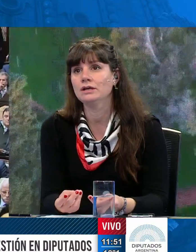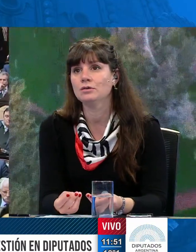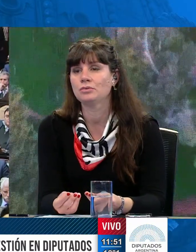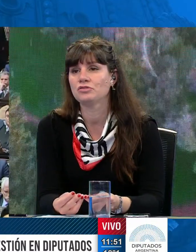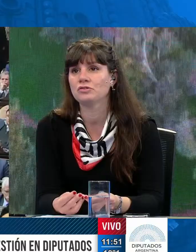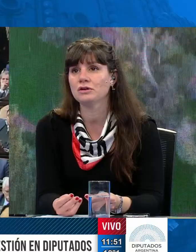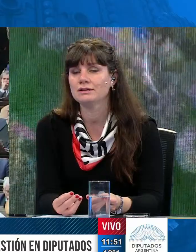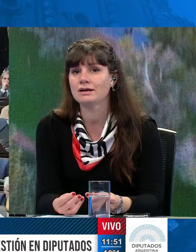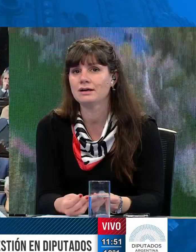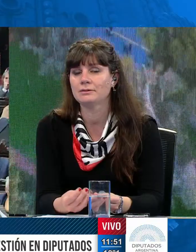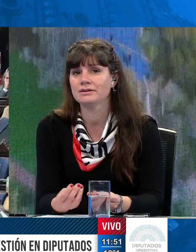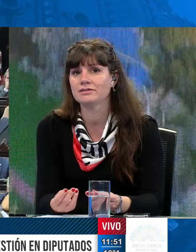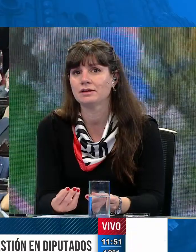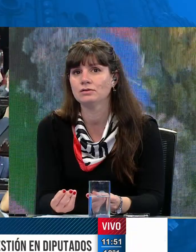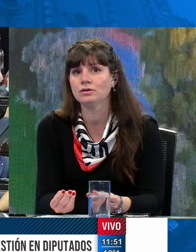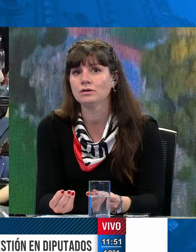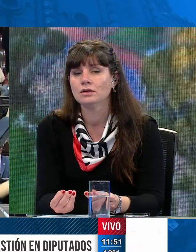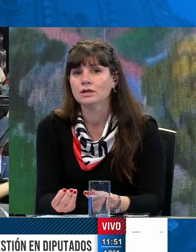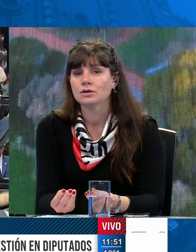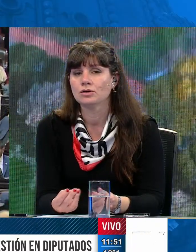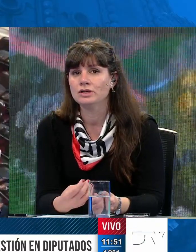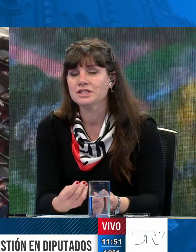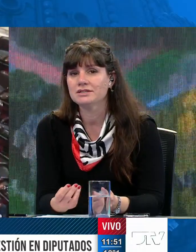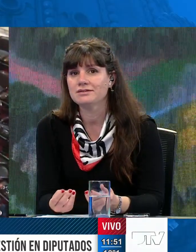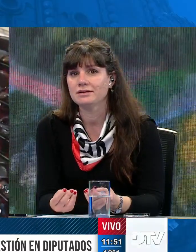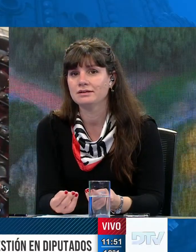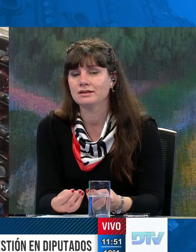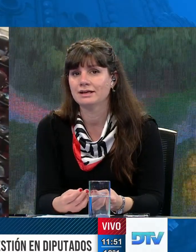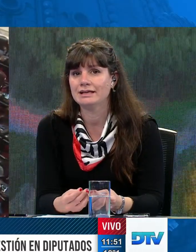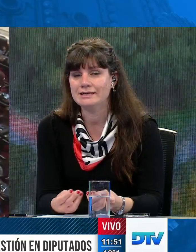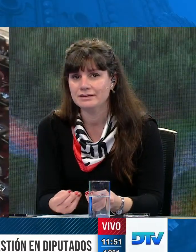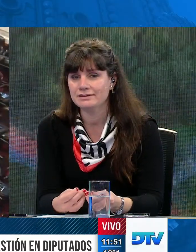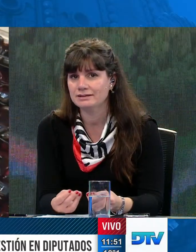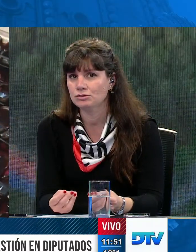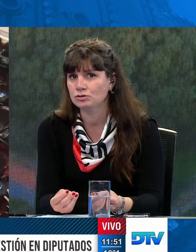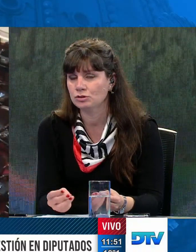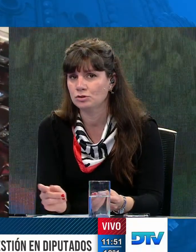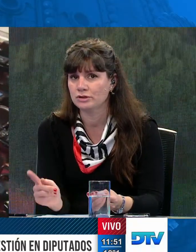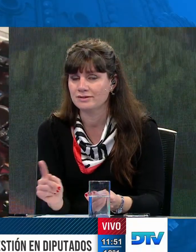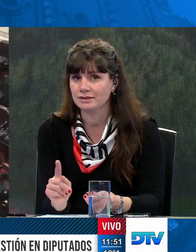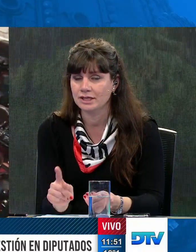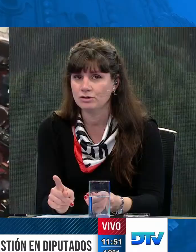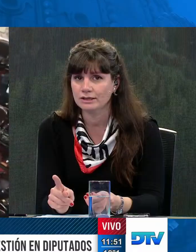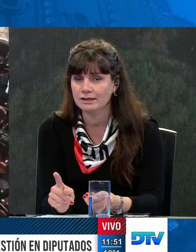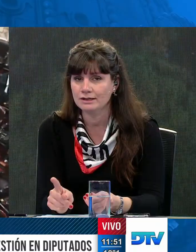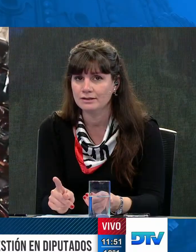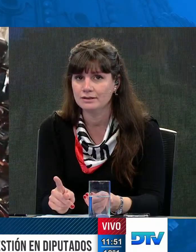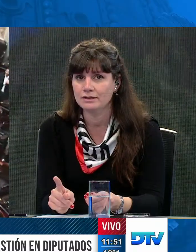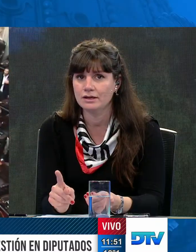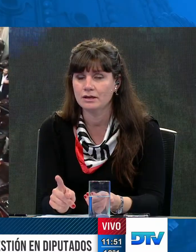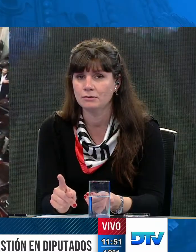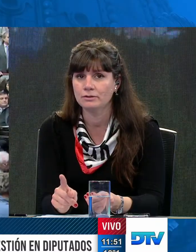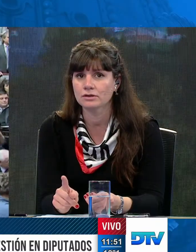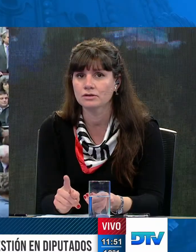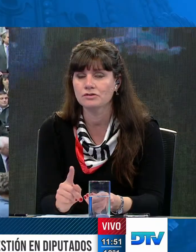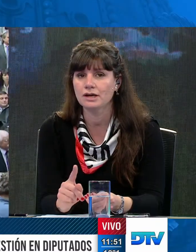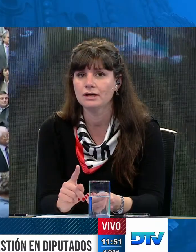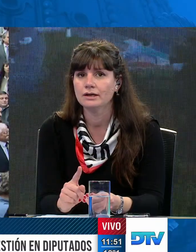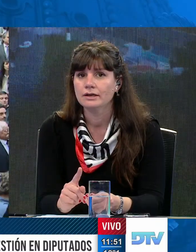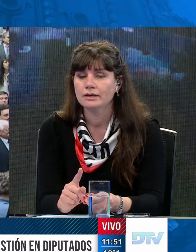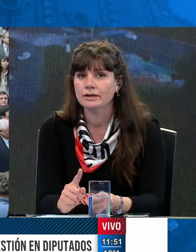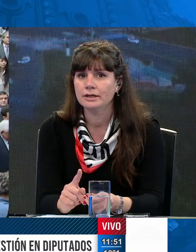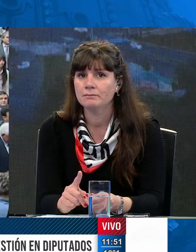que la oposición está avanzando con leyes que le interesan a todos los bloques. Quiero agregar, antes de ir a volver con